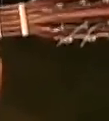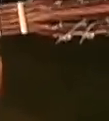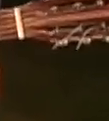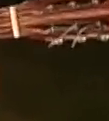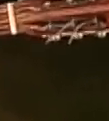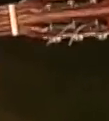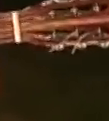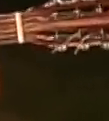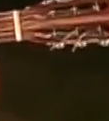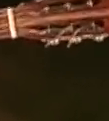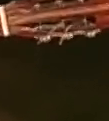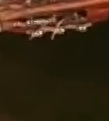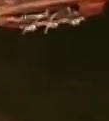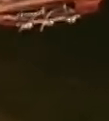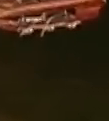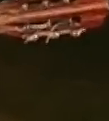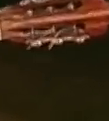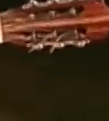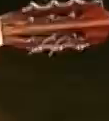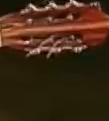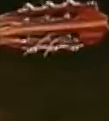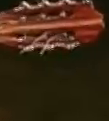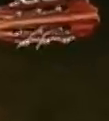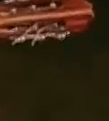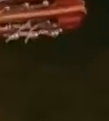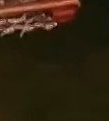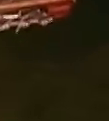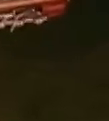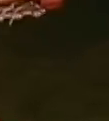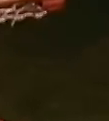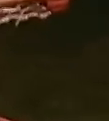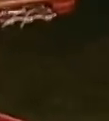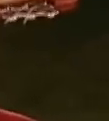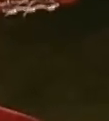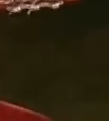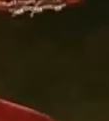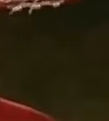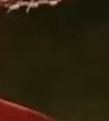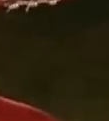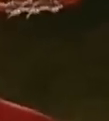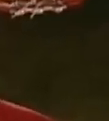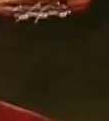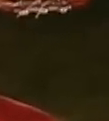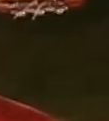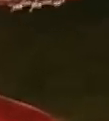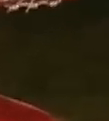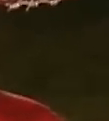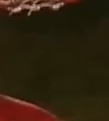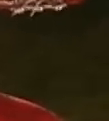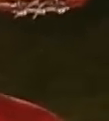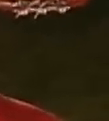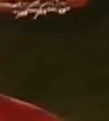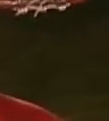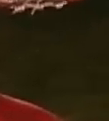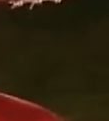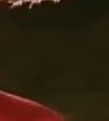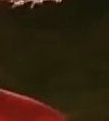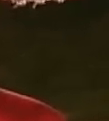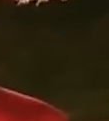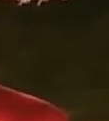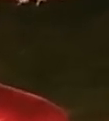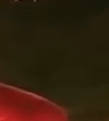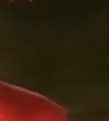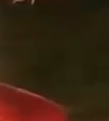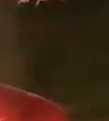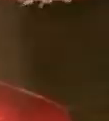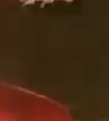juntos. Somos de carne y de hueso, somos gente en todo el mundo, buscando paz y vida, la alegría